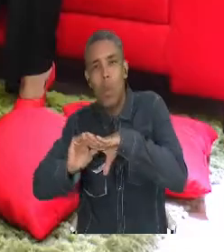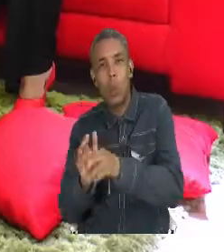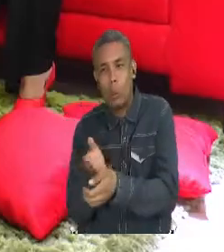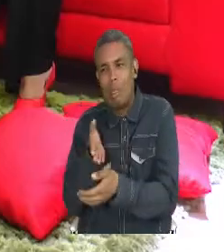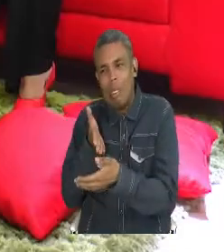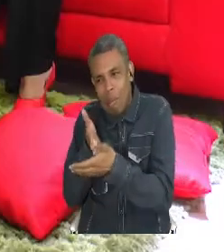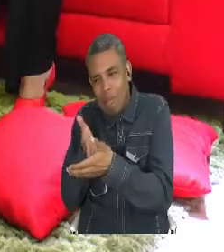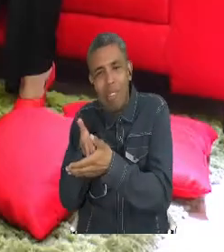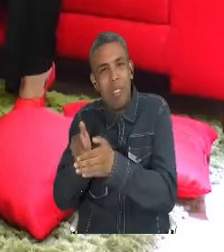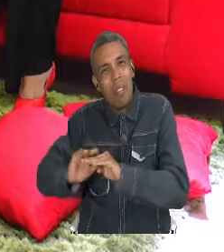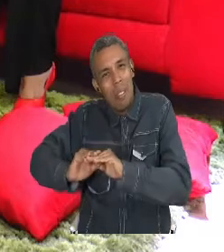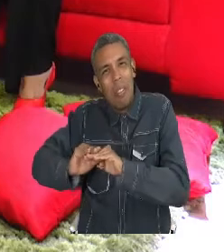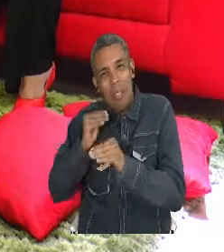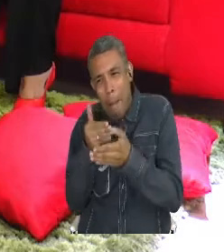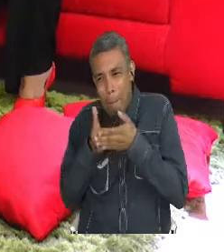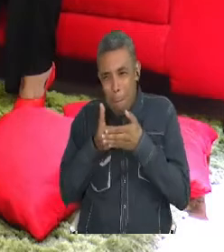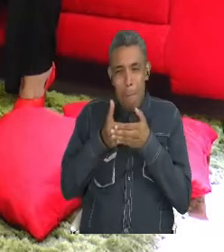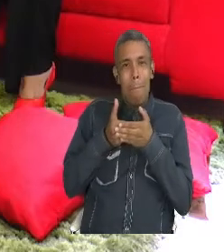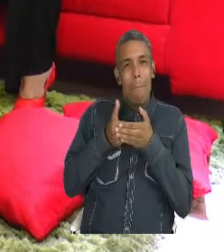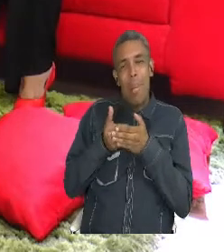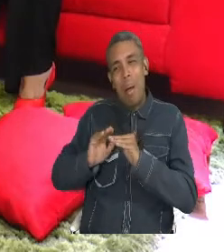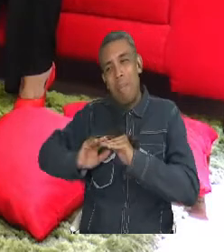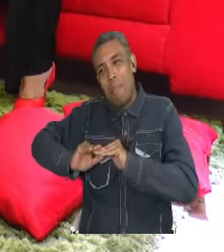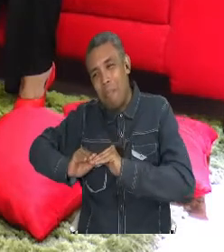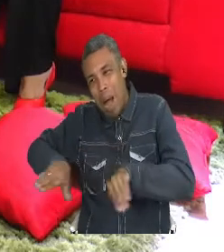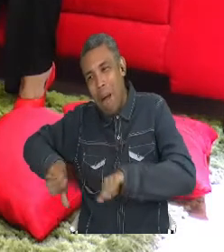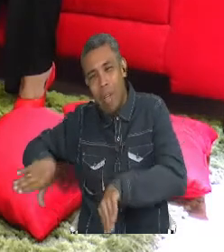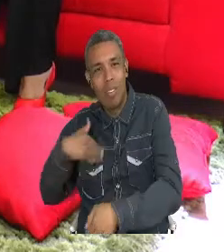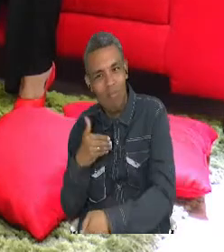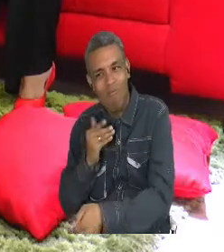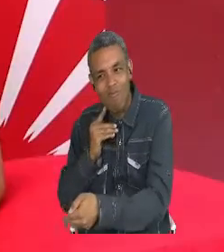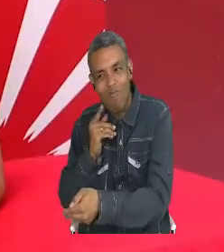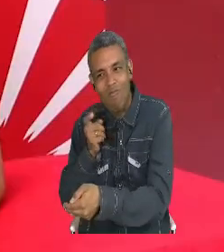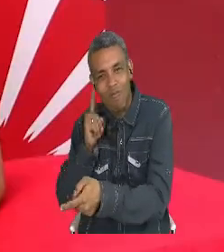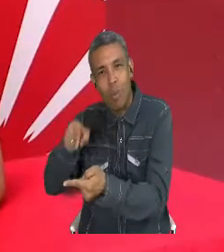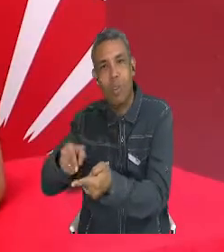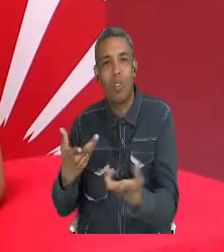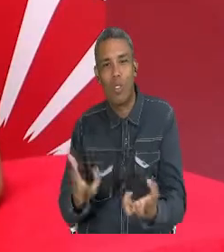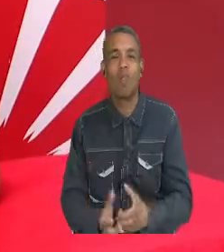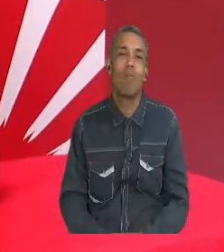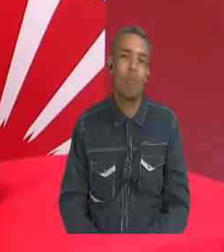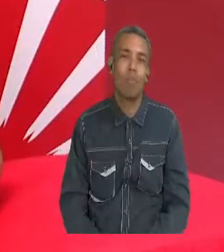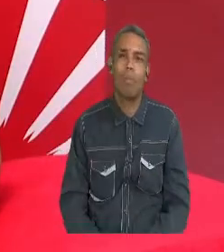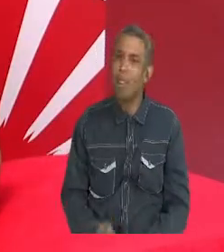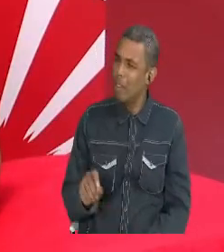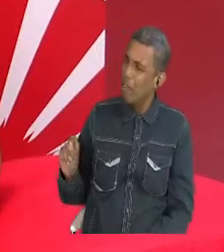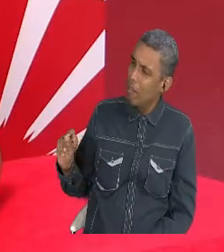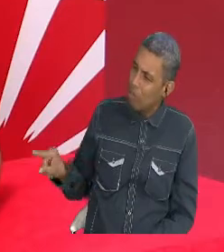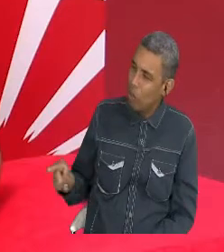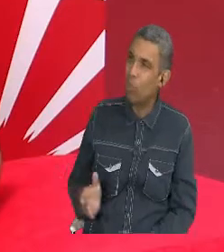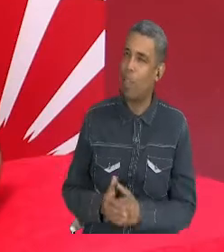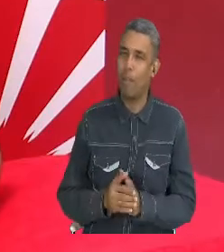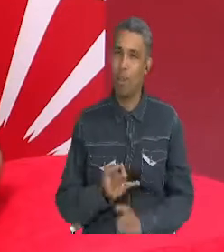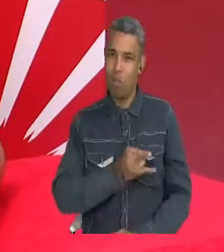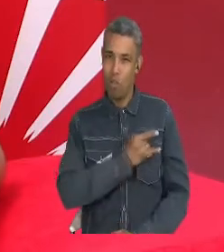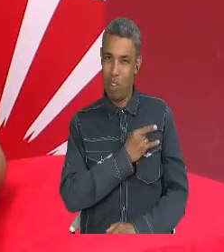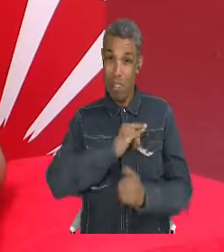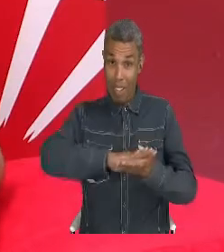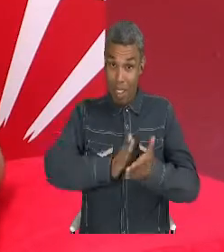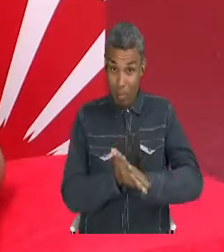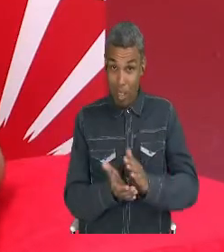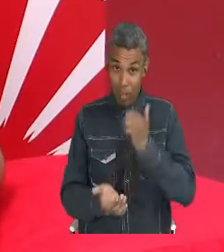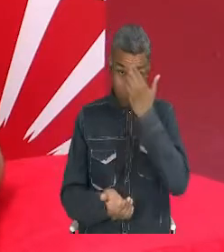plan lector va dirigido solo a los estudiantes de Unipaz? Es decir, si por ejemplo yo que no estudio en Unipaz